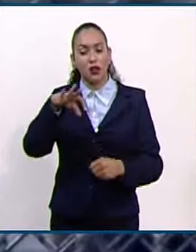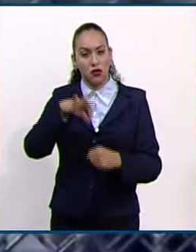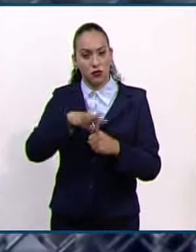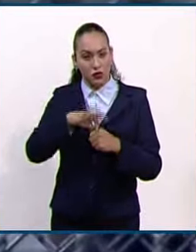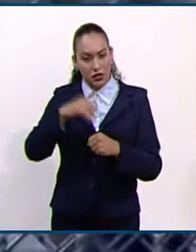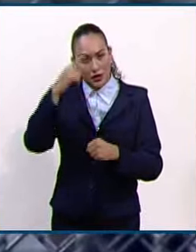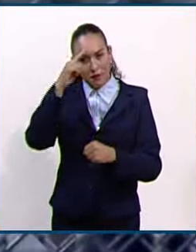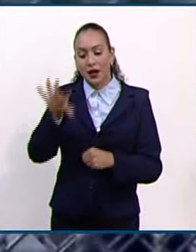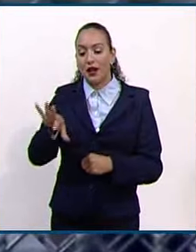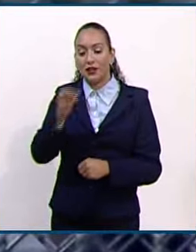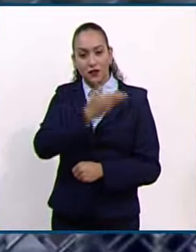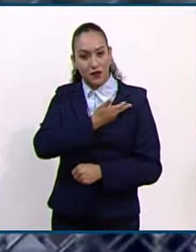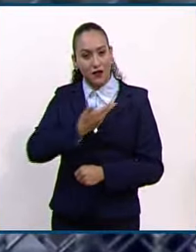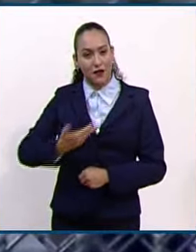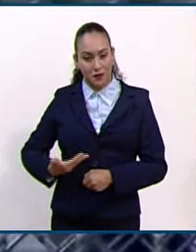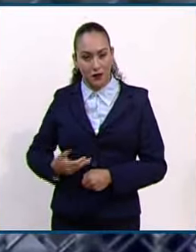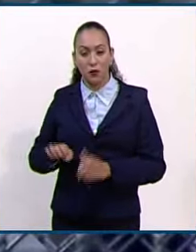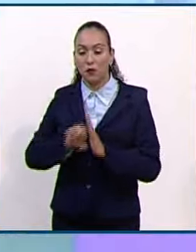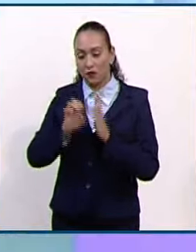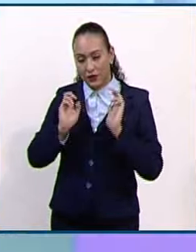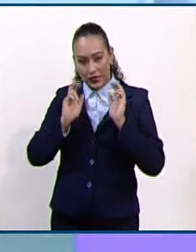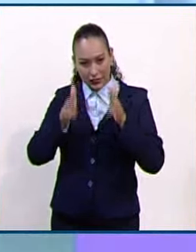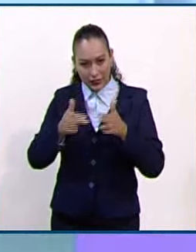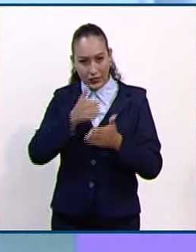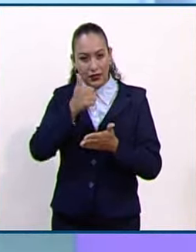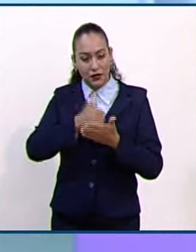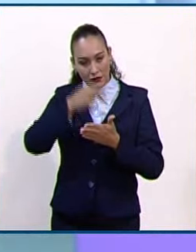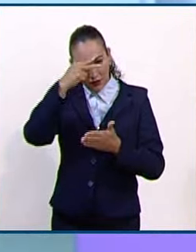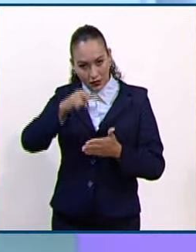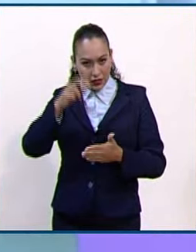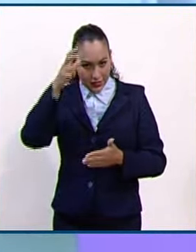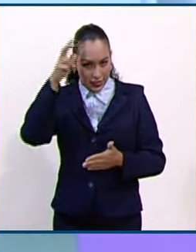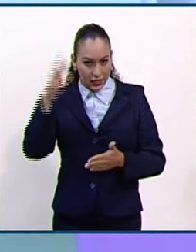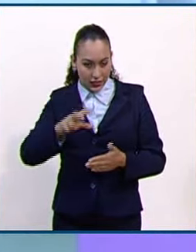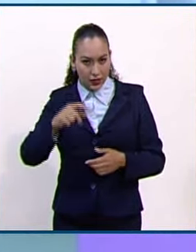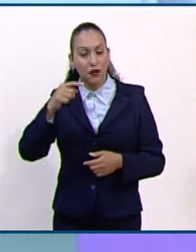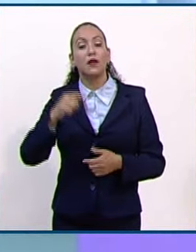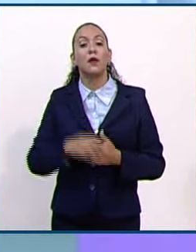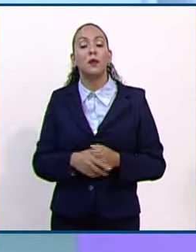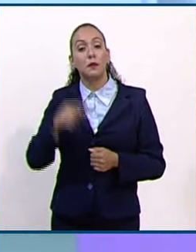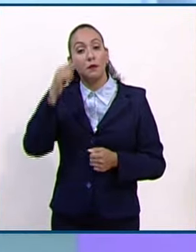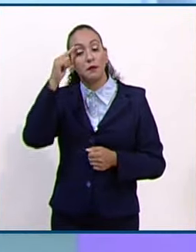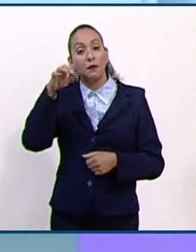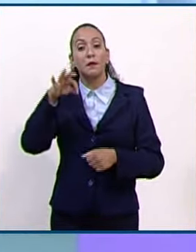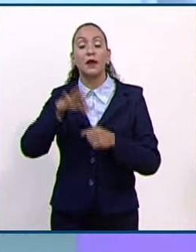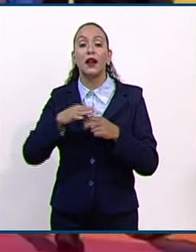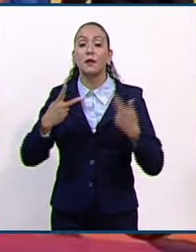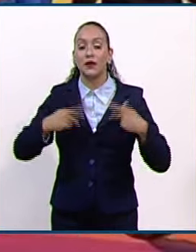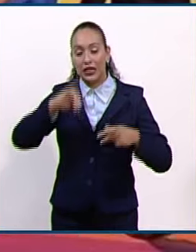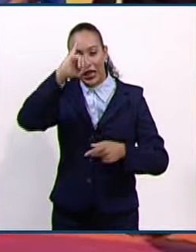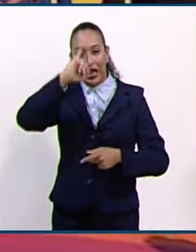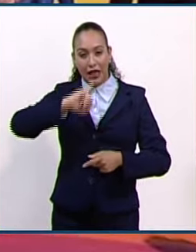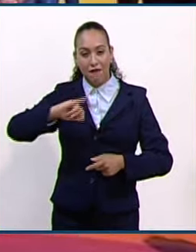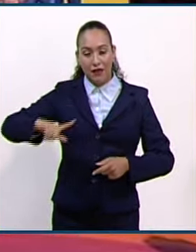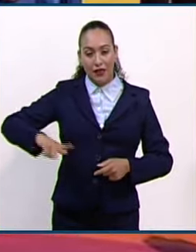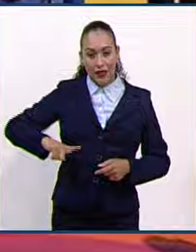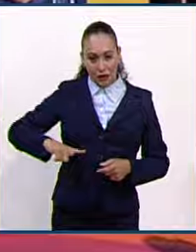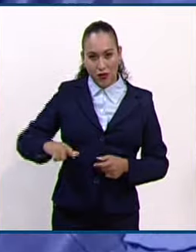de la República y en el caso de Chiapas, Ciudad de México e Hidalgo, para la persona titular de la jefatura de gobierno,